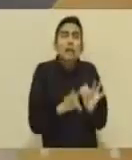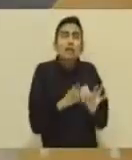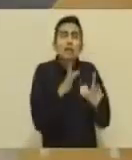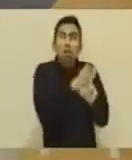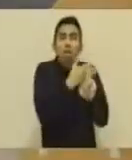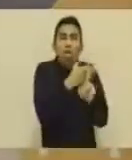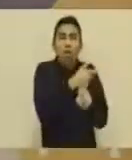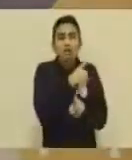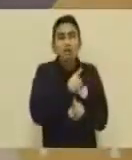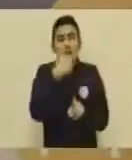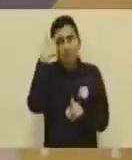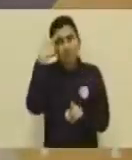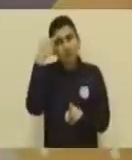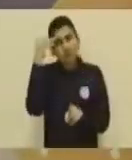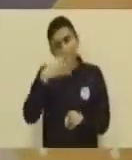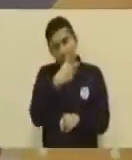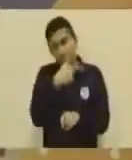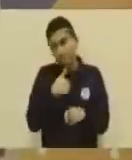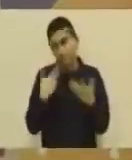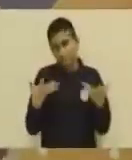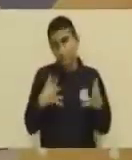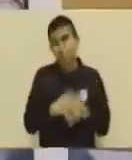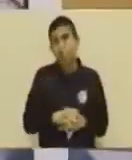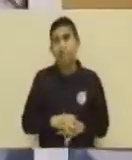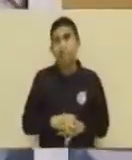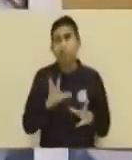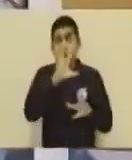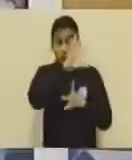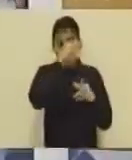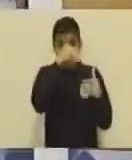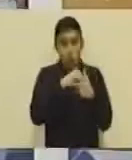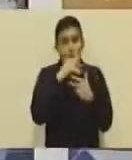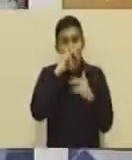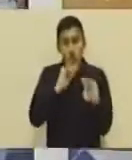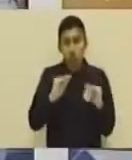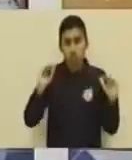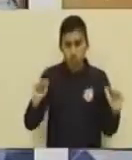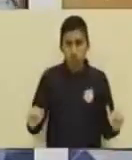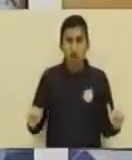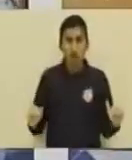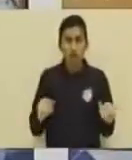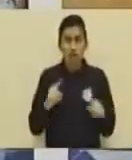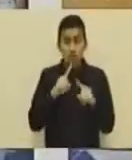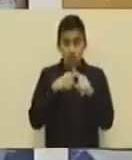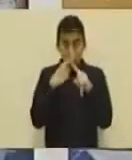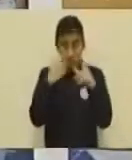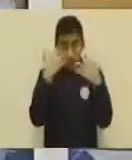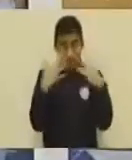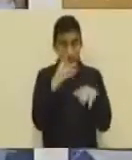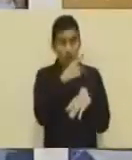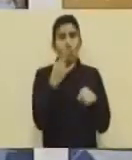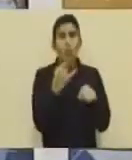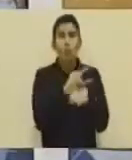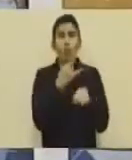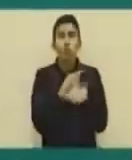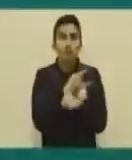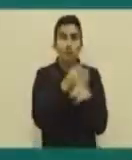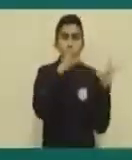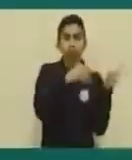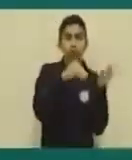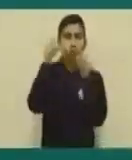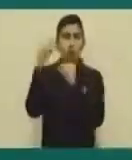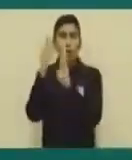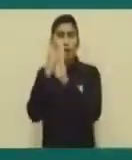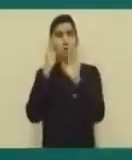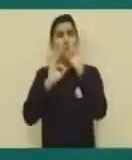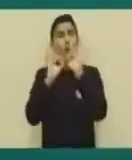malas intenciones, ¿verdad? Y eso pues ya es caer al acoso. Exacto. Todos los chicos y chicas, cuando